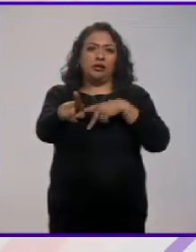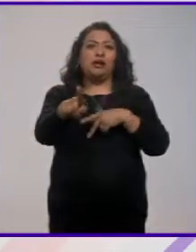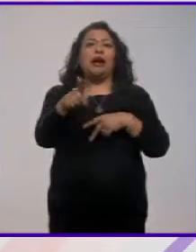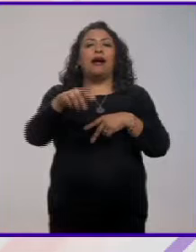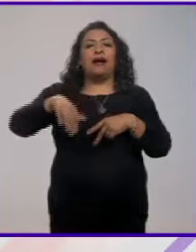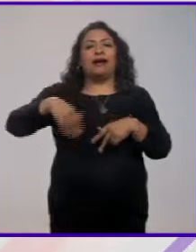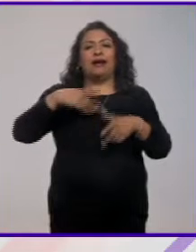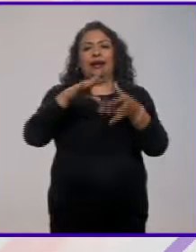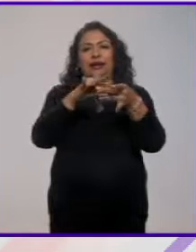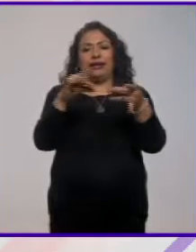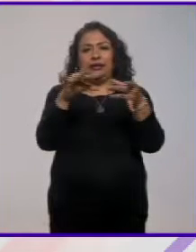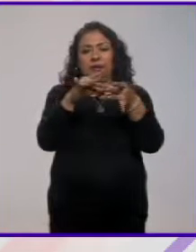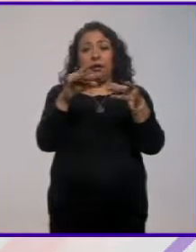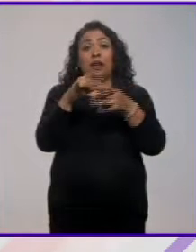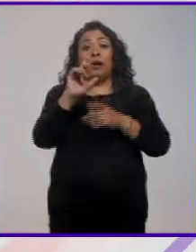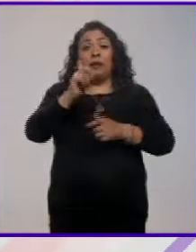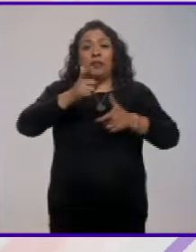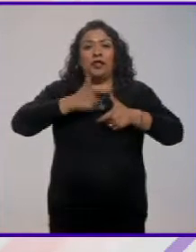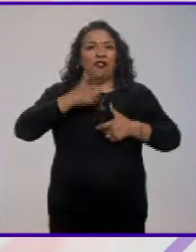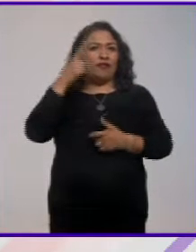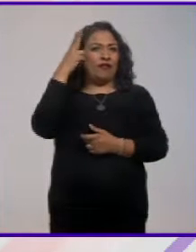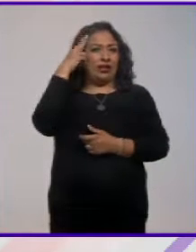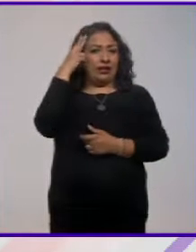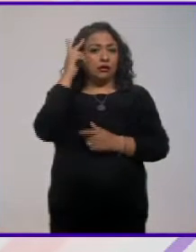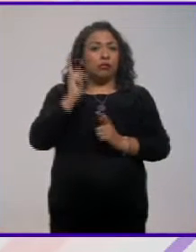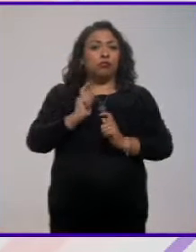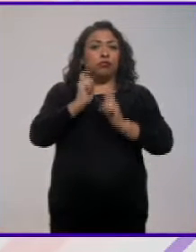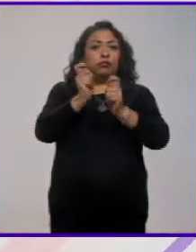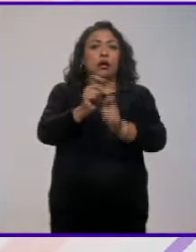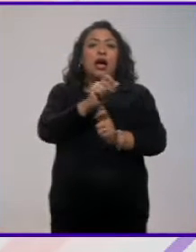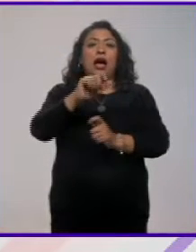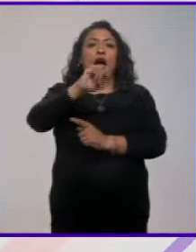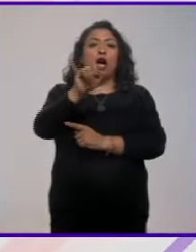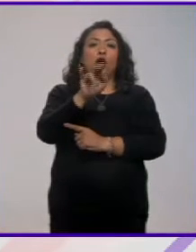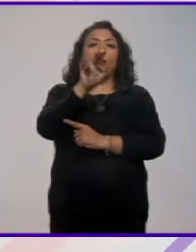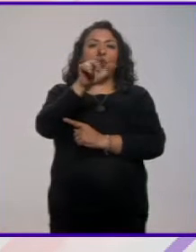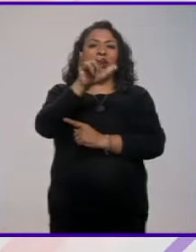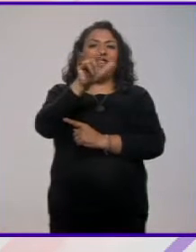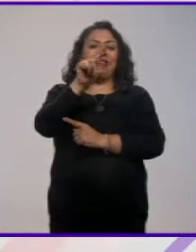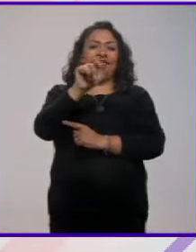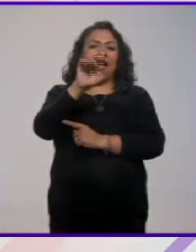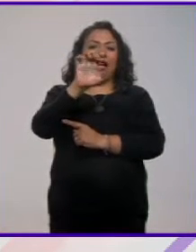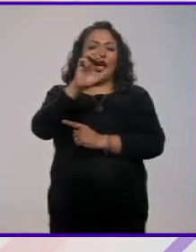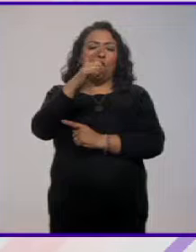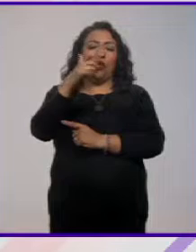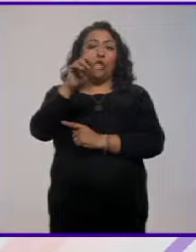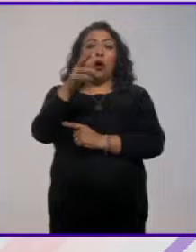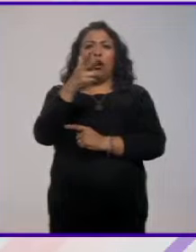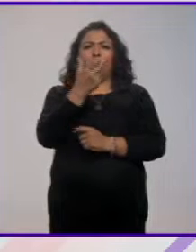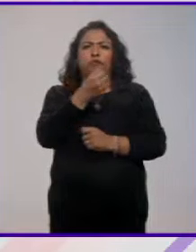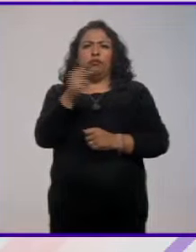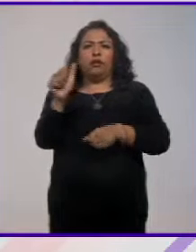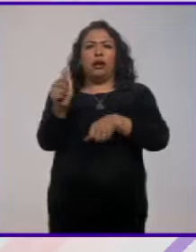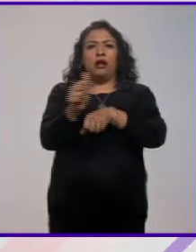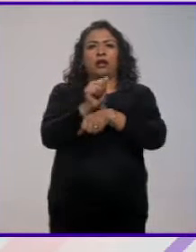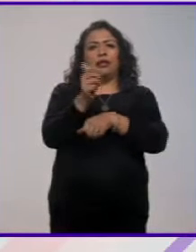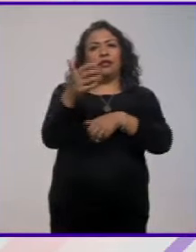que les mencionaba hace un momento. La Medalla Bellas Artes ha sido otorgada a Julieta Gurrol, esta gran actriz de teatro y del